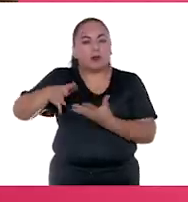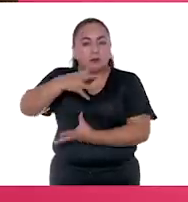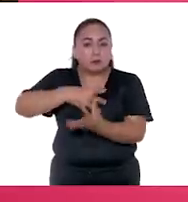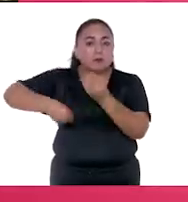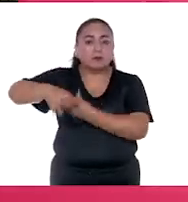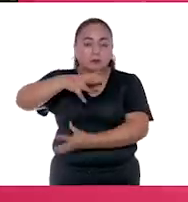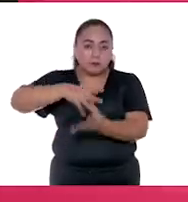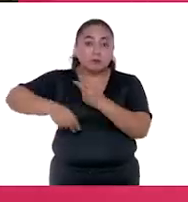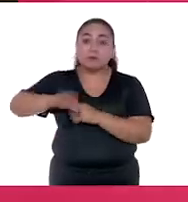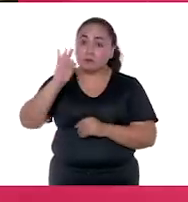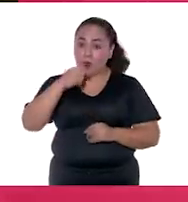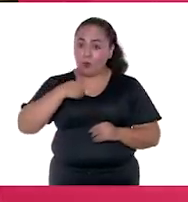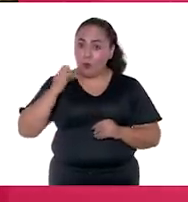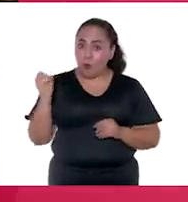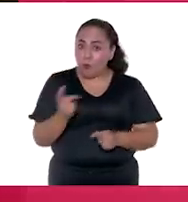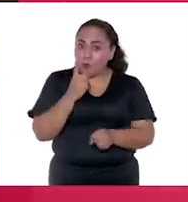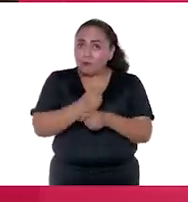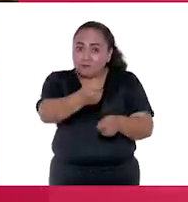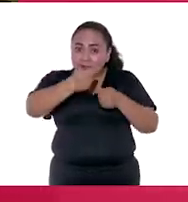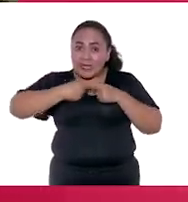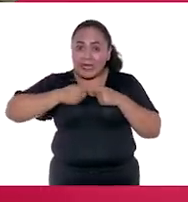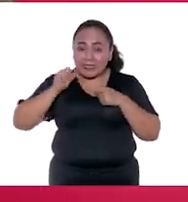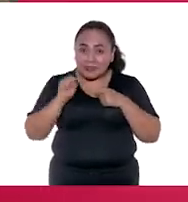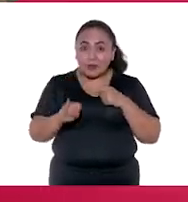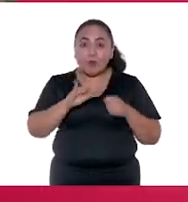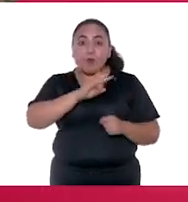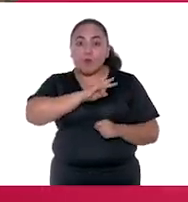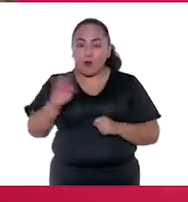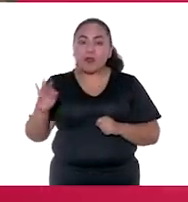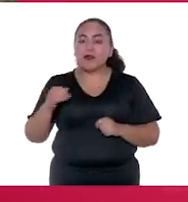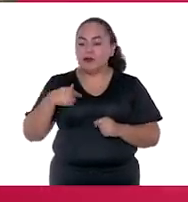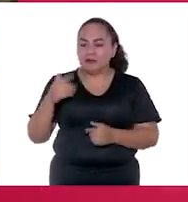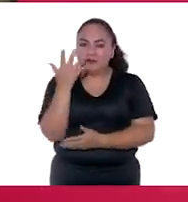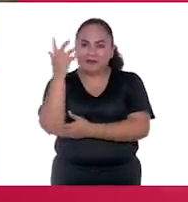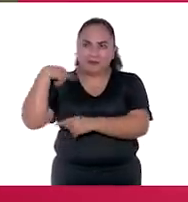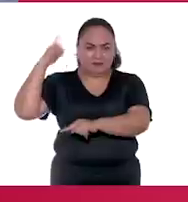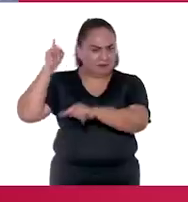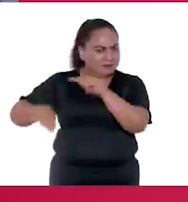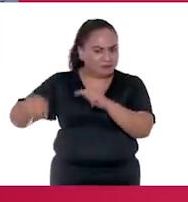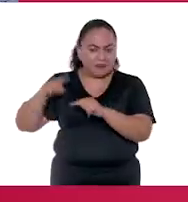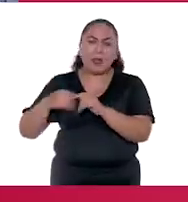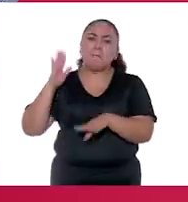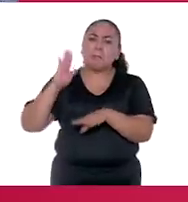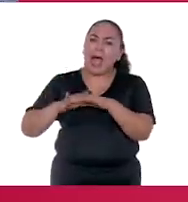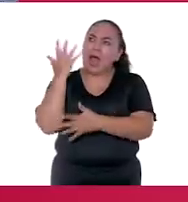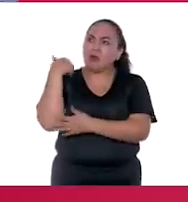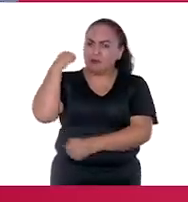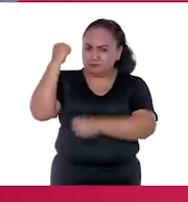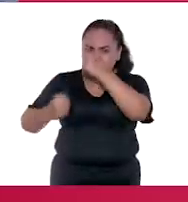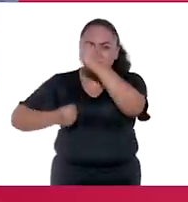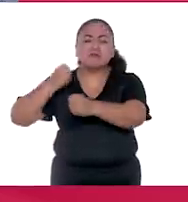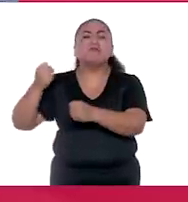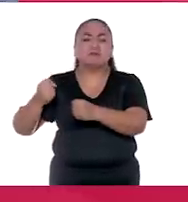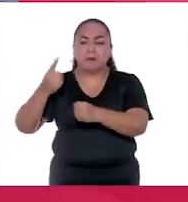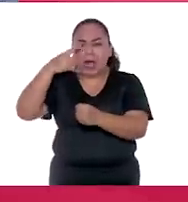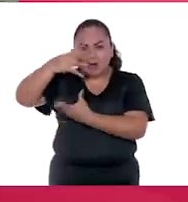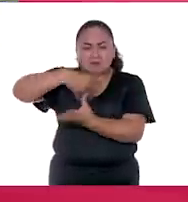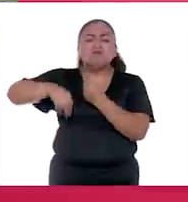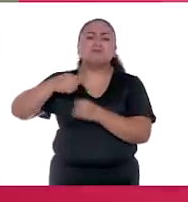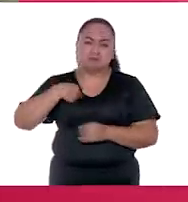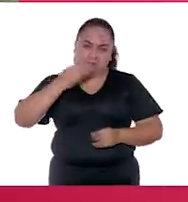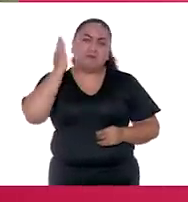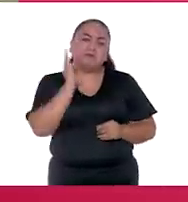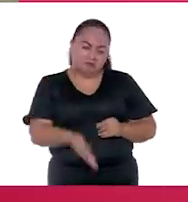yo la oportunidad y de quitar el sembradío y poner más árboles, o sea, algo que fuera redituable, lo